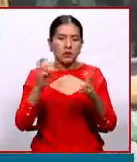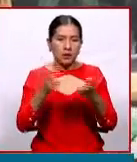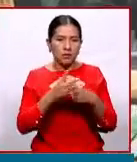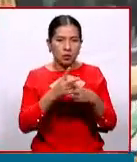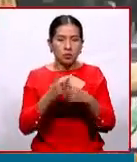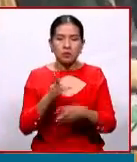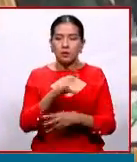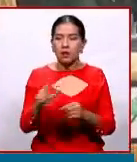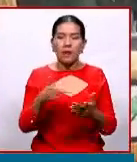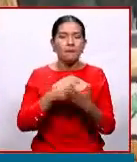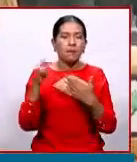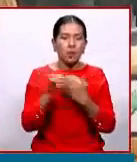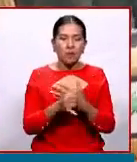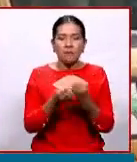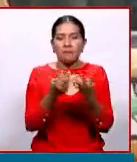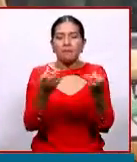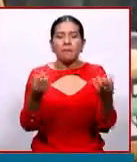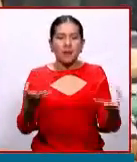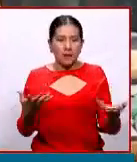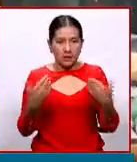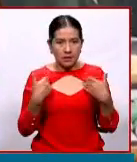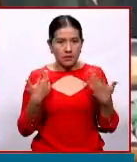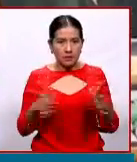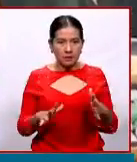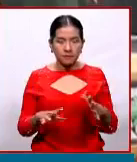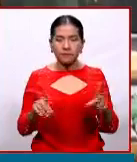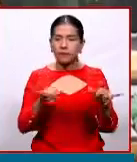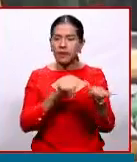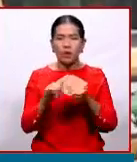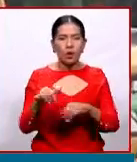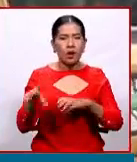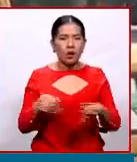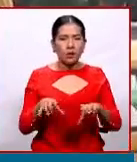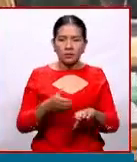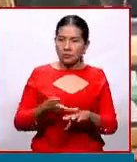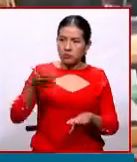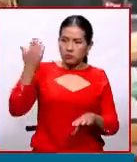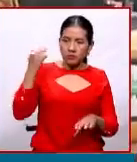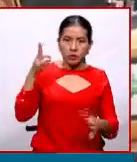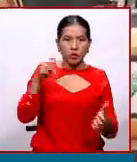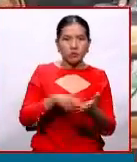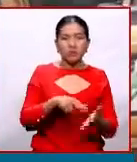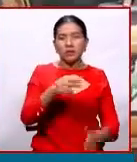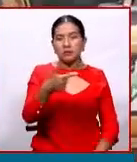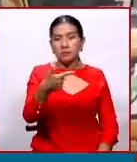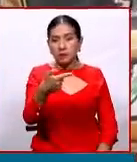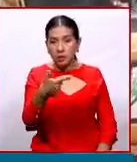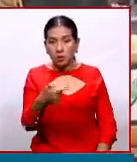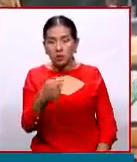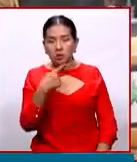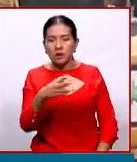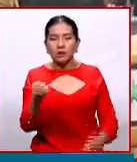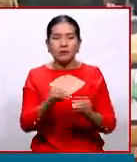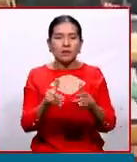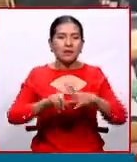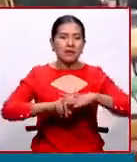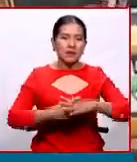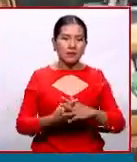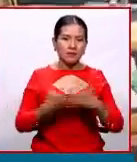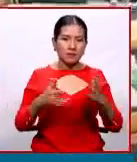hacer varios proyectos y bueno, ya venimos haciéndolos desde 2021, cuando hemos comenzado